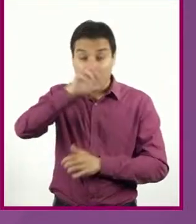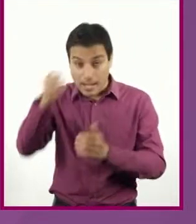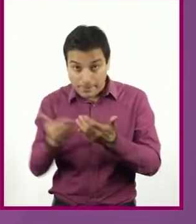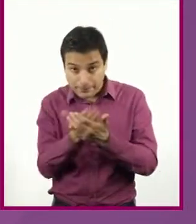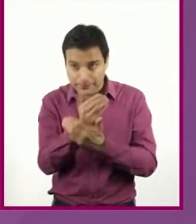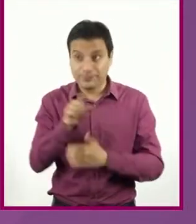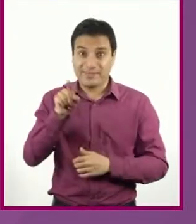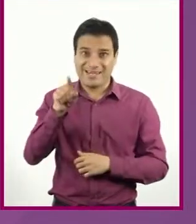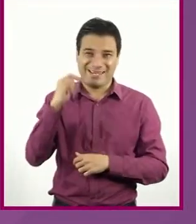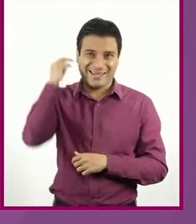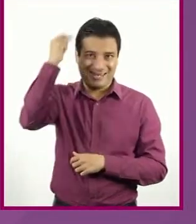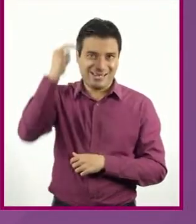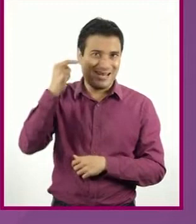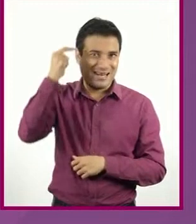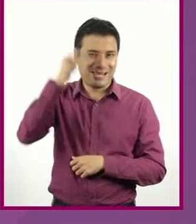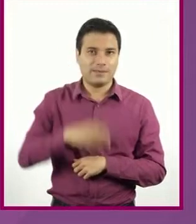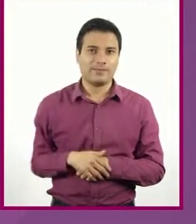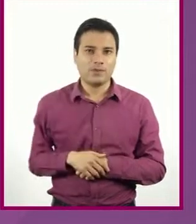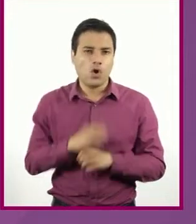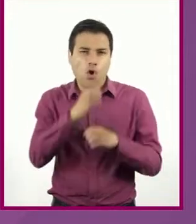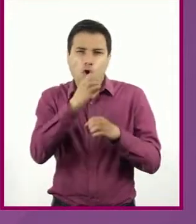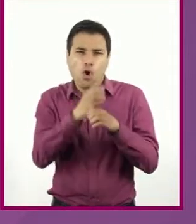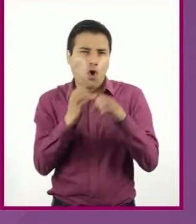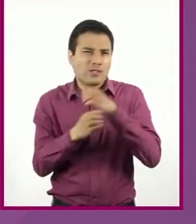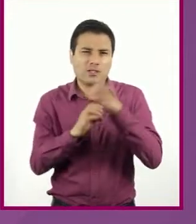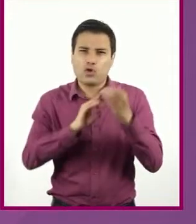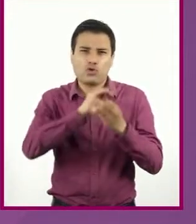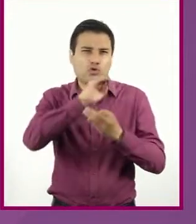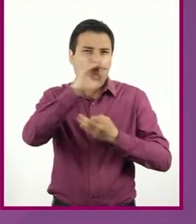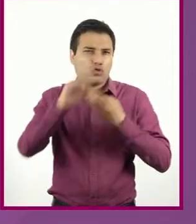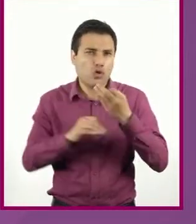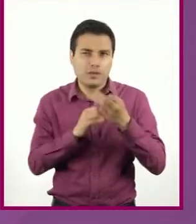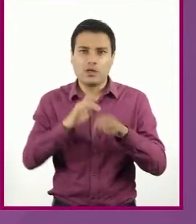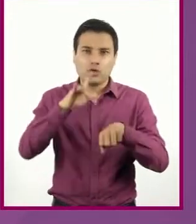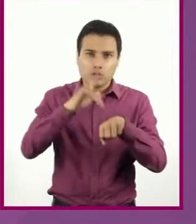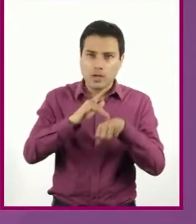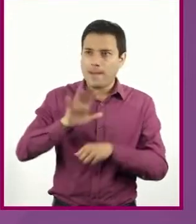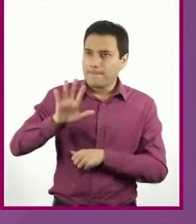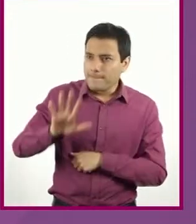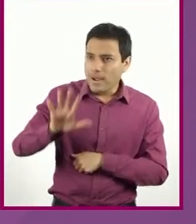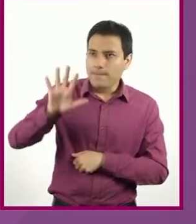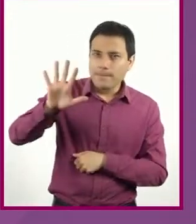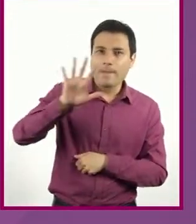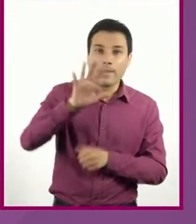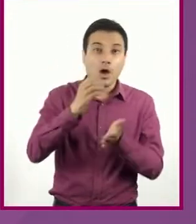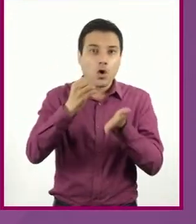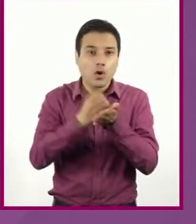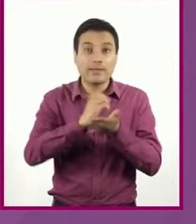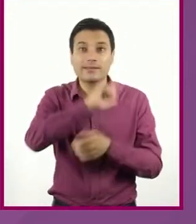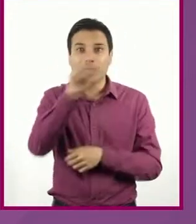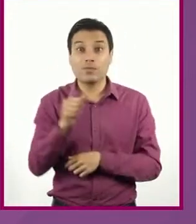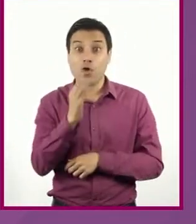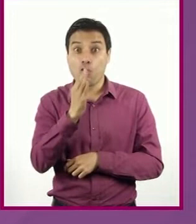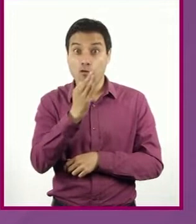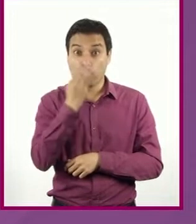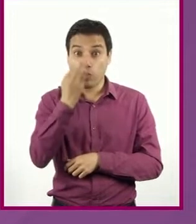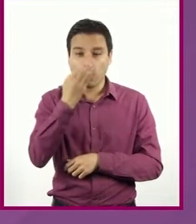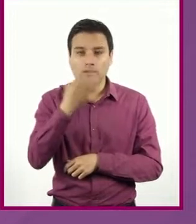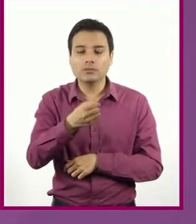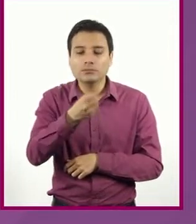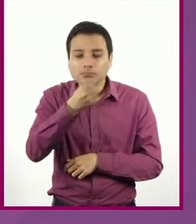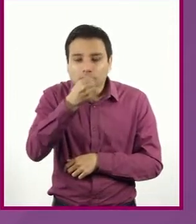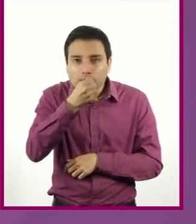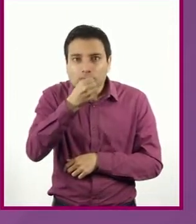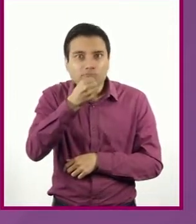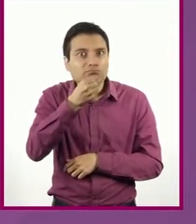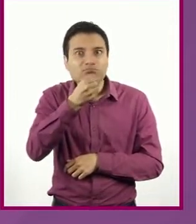don, Midas convirtió en oro todos los objetos a su paso. Luego quiso oler una rosa, pero al